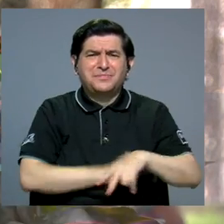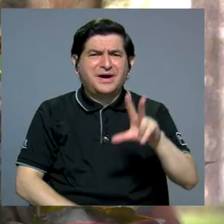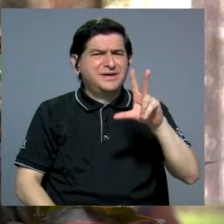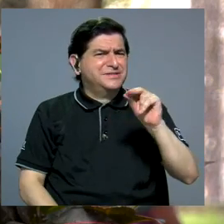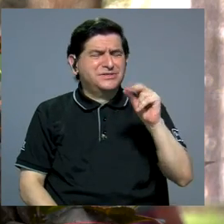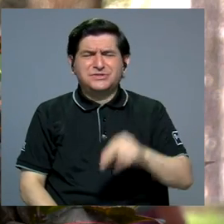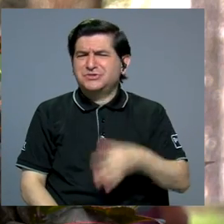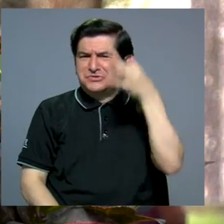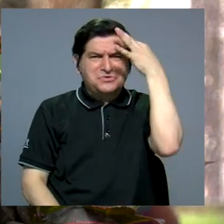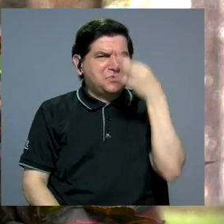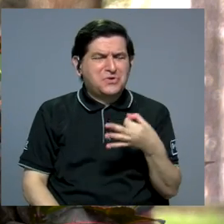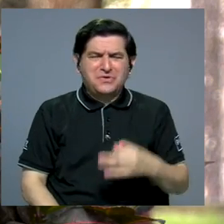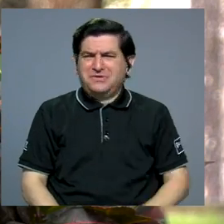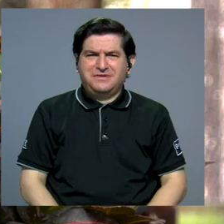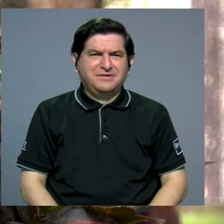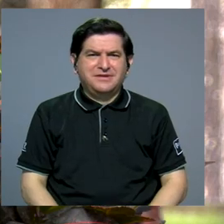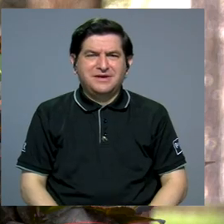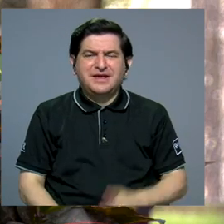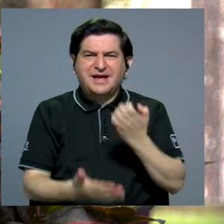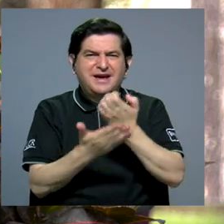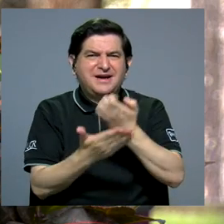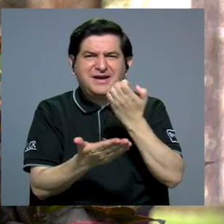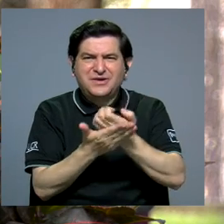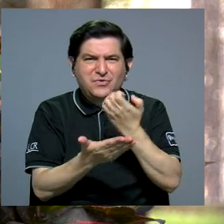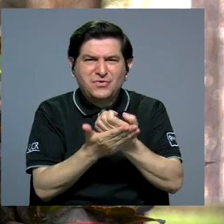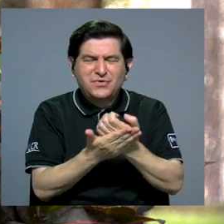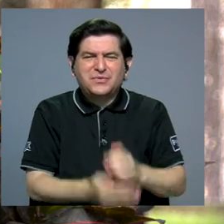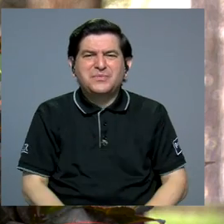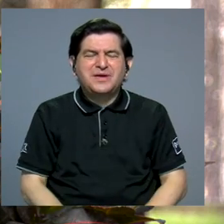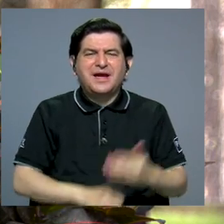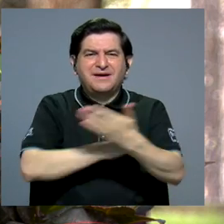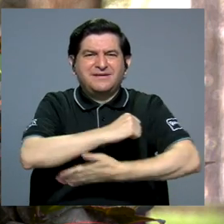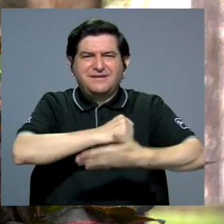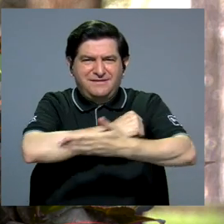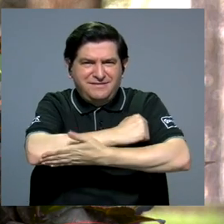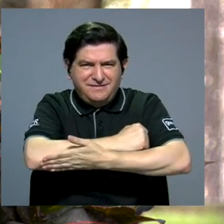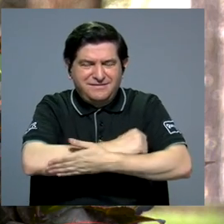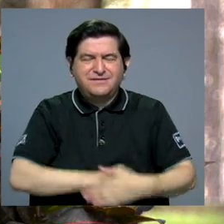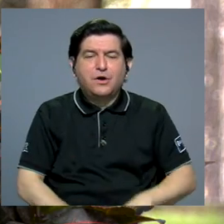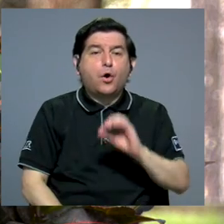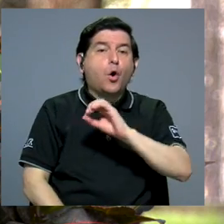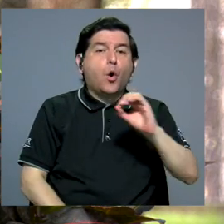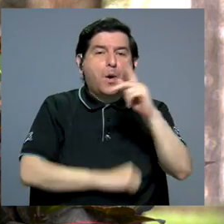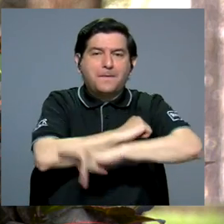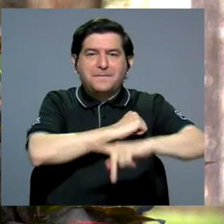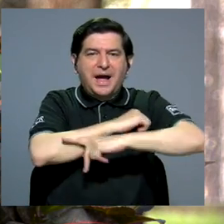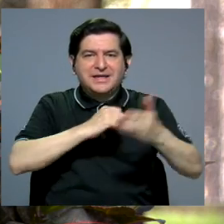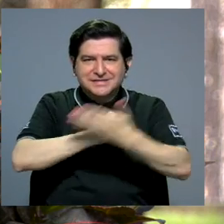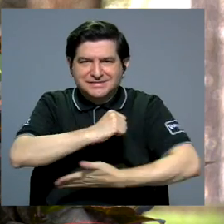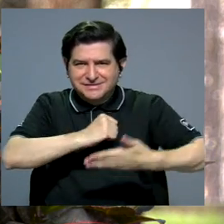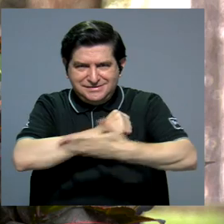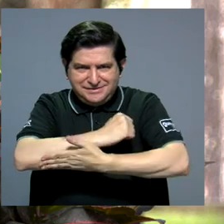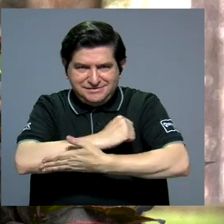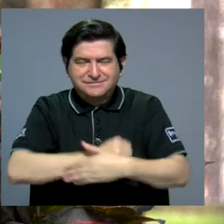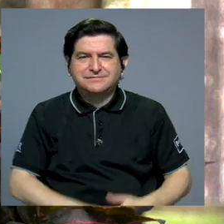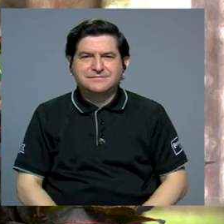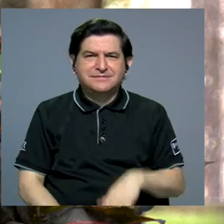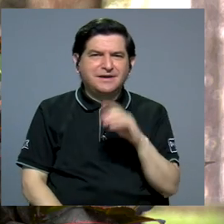no debía apostarle a una economía o a un país campesino. Eso